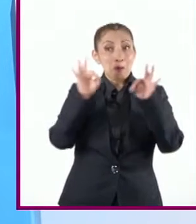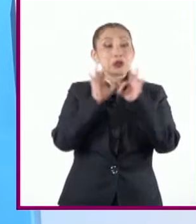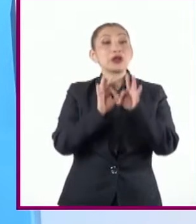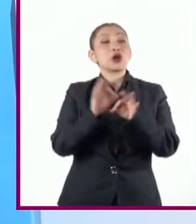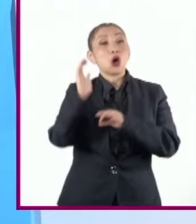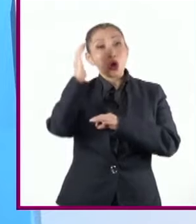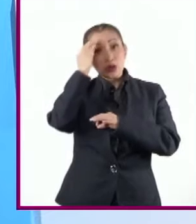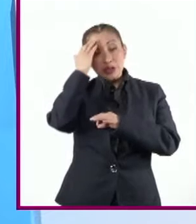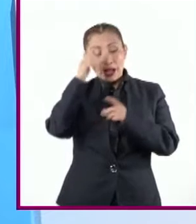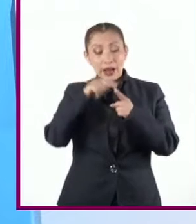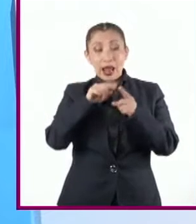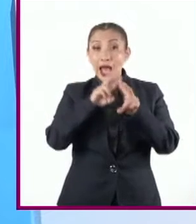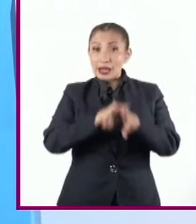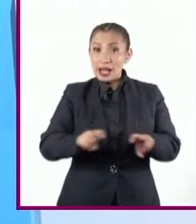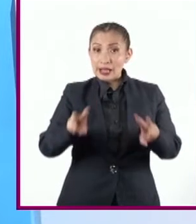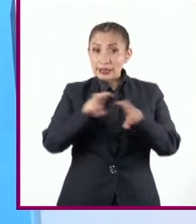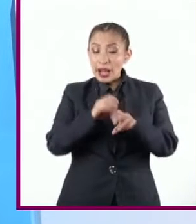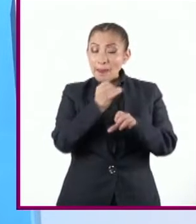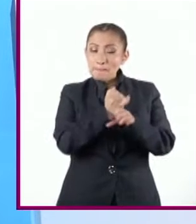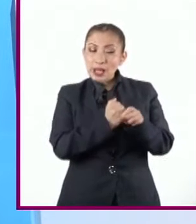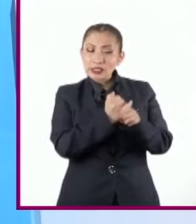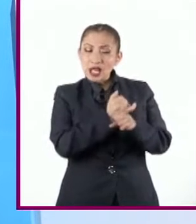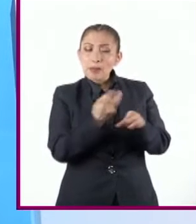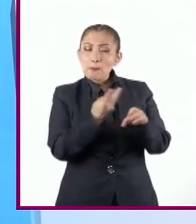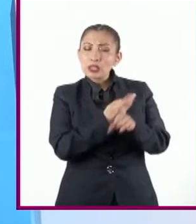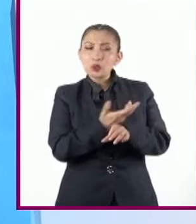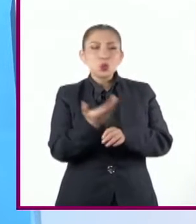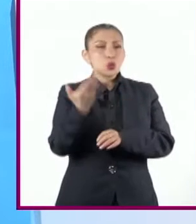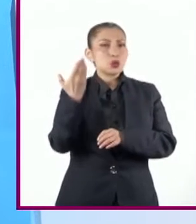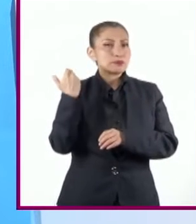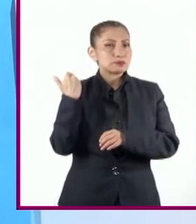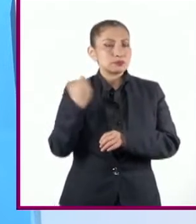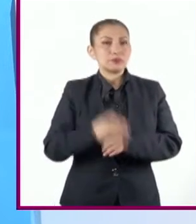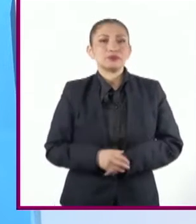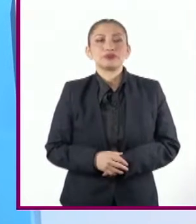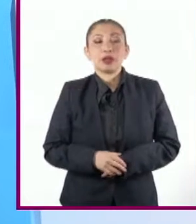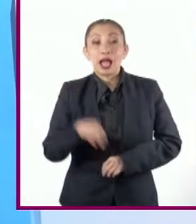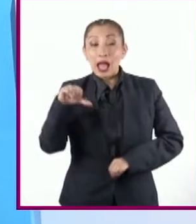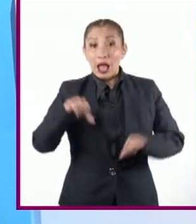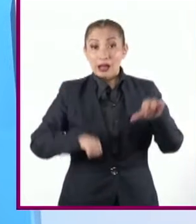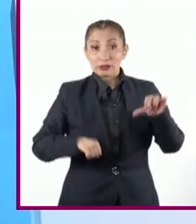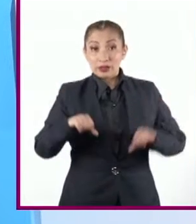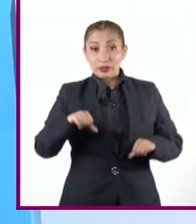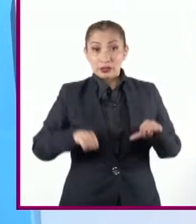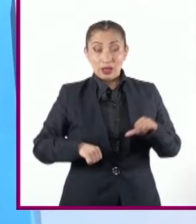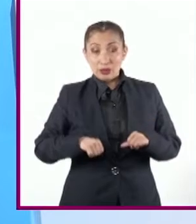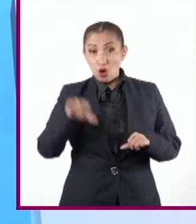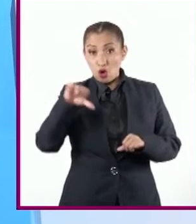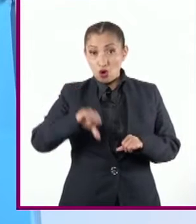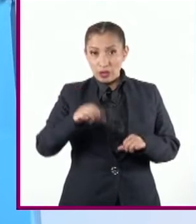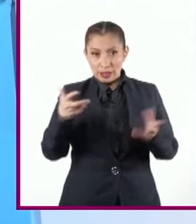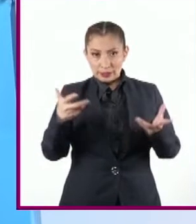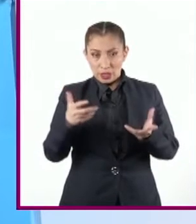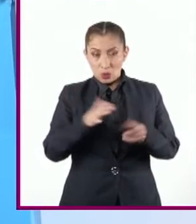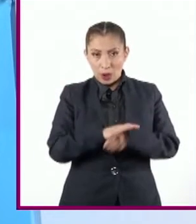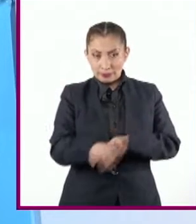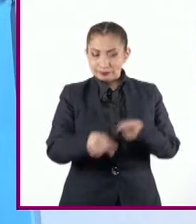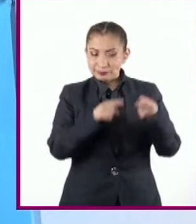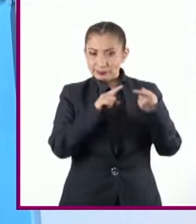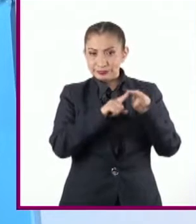conocer, analizar e investigar nuestro pasado. Las actividades que vamos a realizar son: